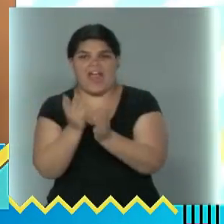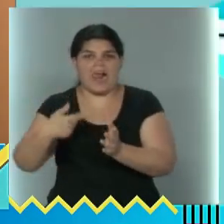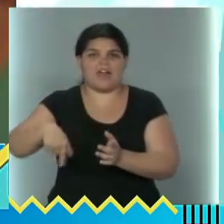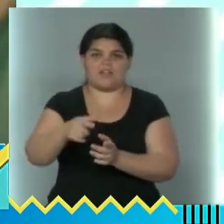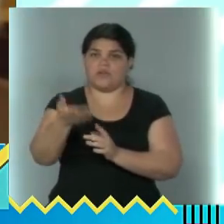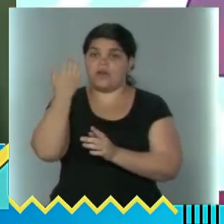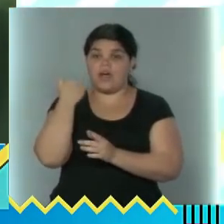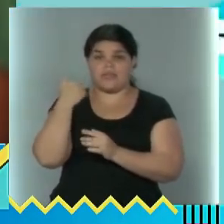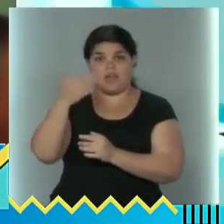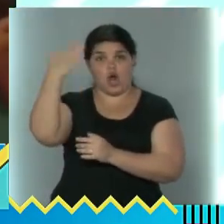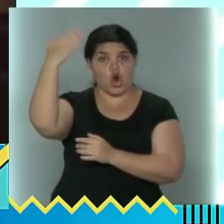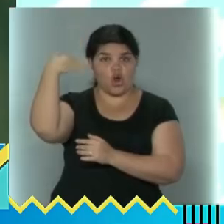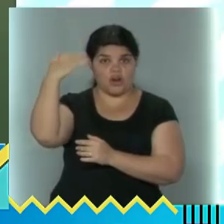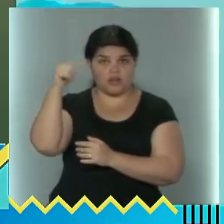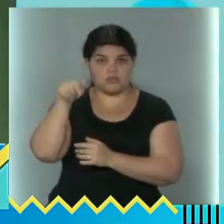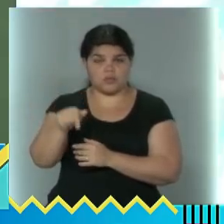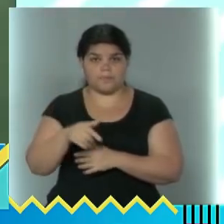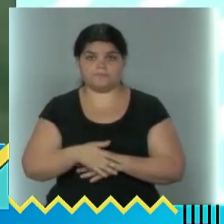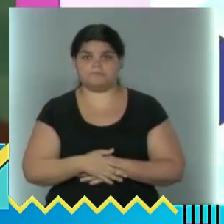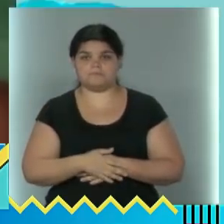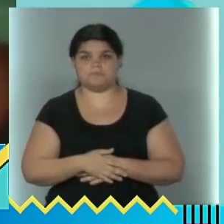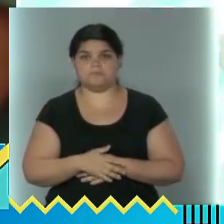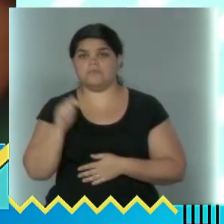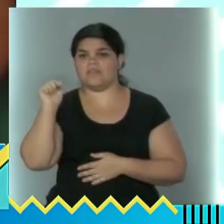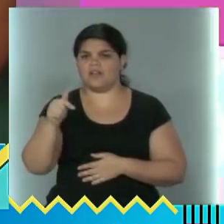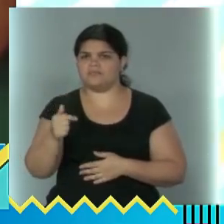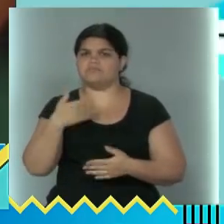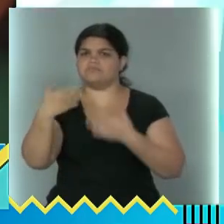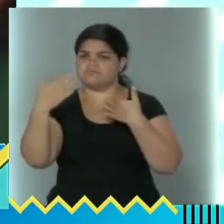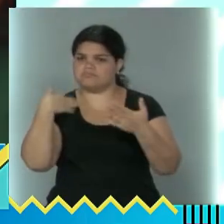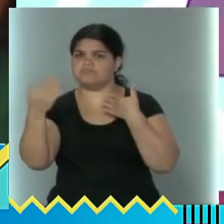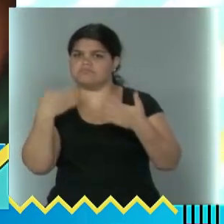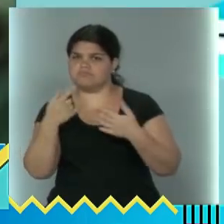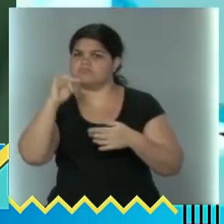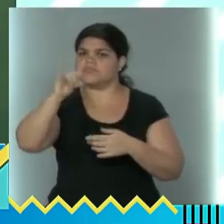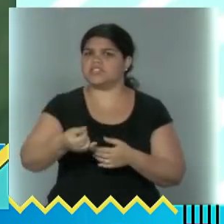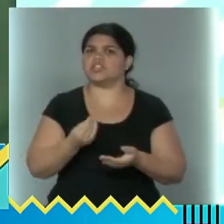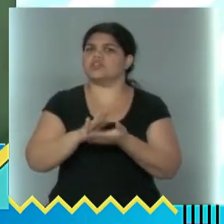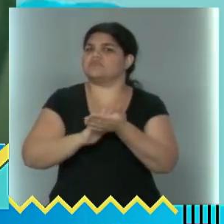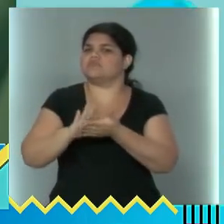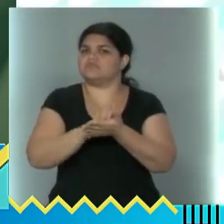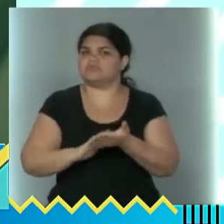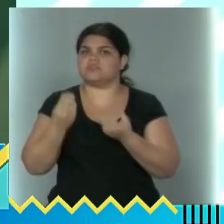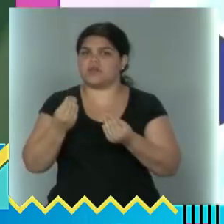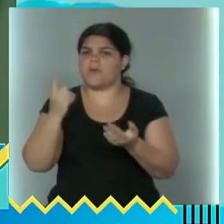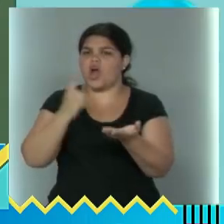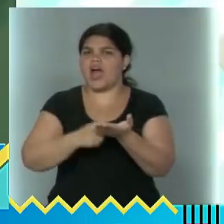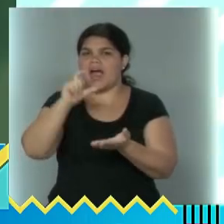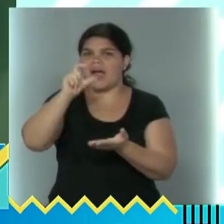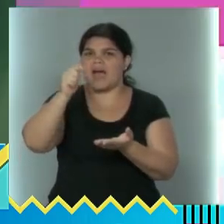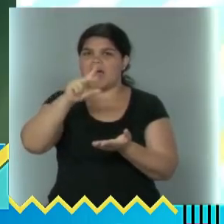congresos internacionales hay charlas específicas para el tratamiento de la enfermedad de Parkinson con cannabis y discusiones